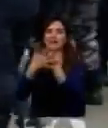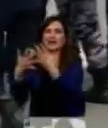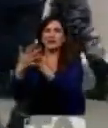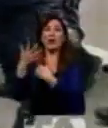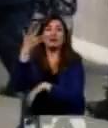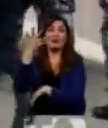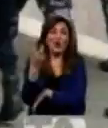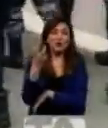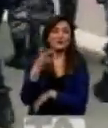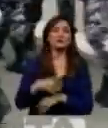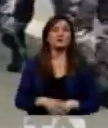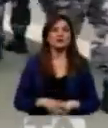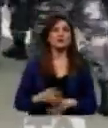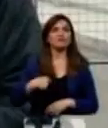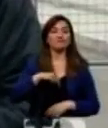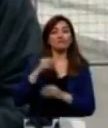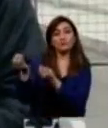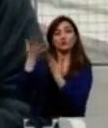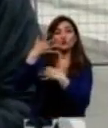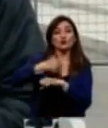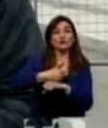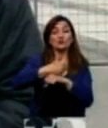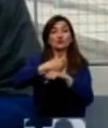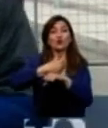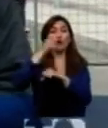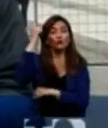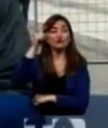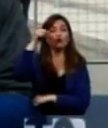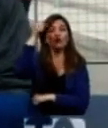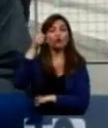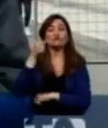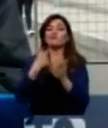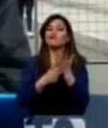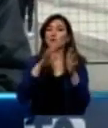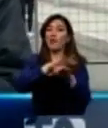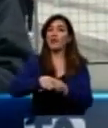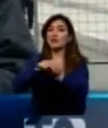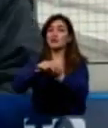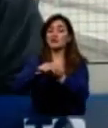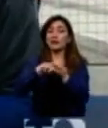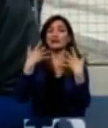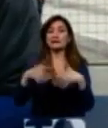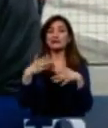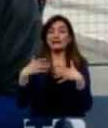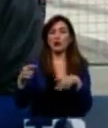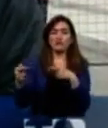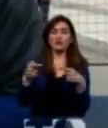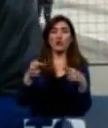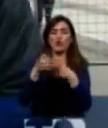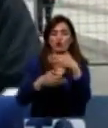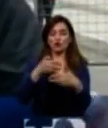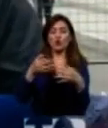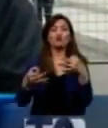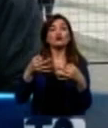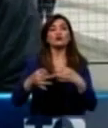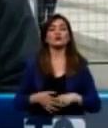bien, de acuerdo a la información que ha sido proporcionada por las autoridades de gobierno, se trata de detenidos que están ya enfrentando varios